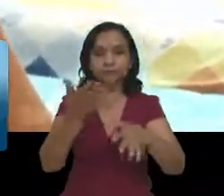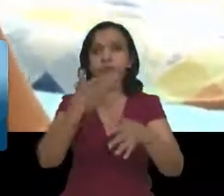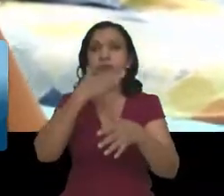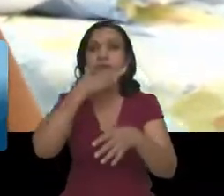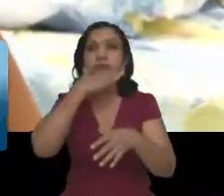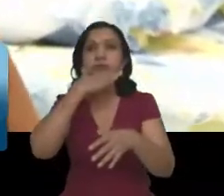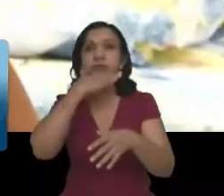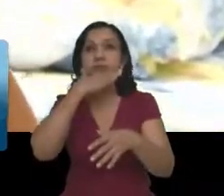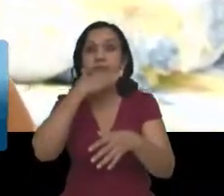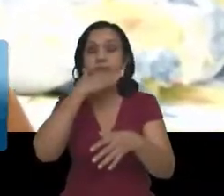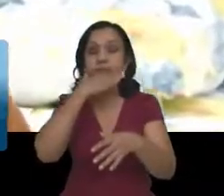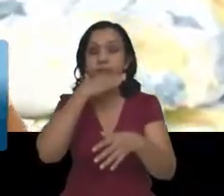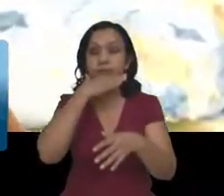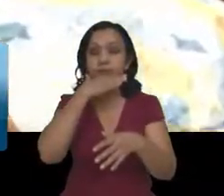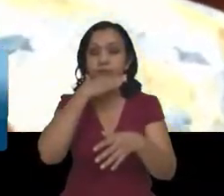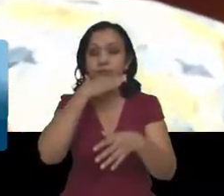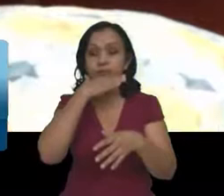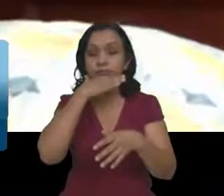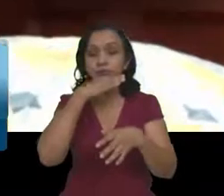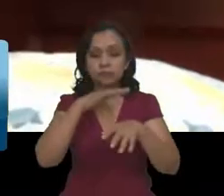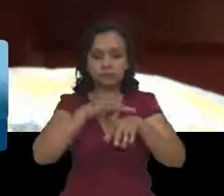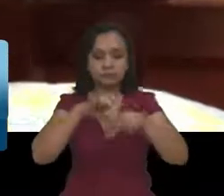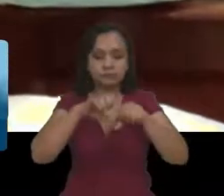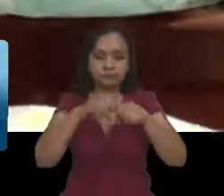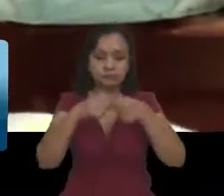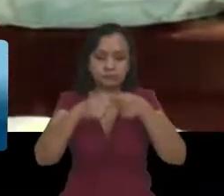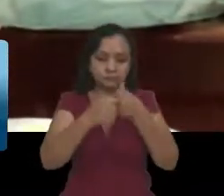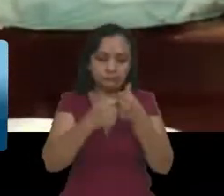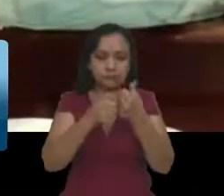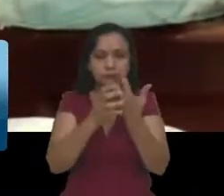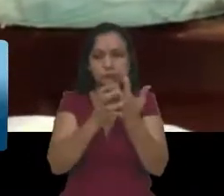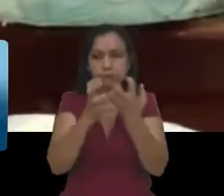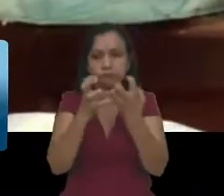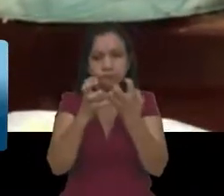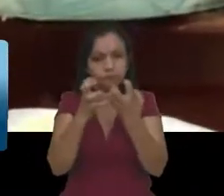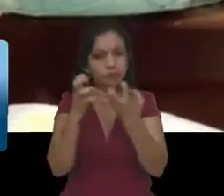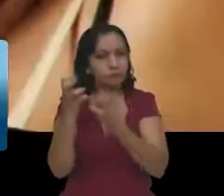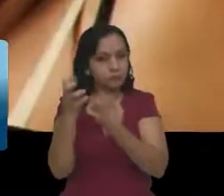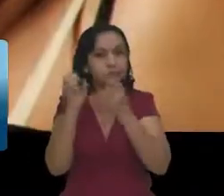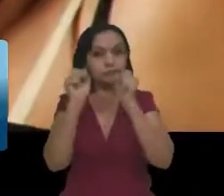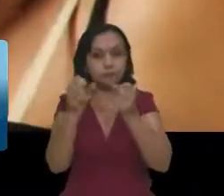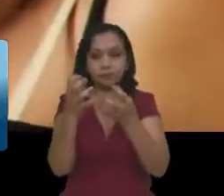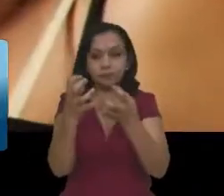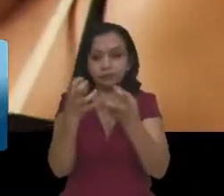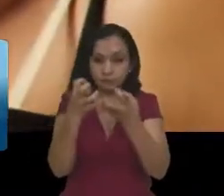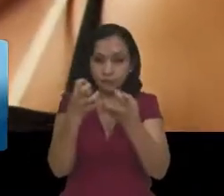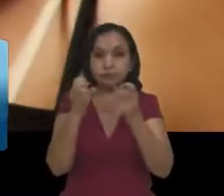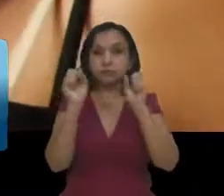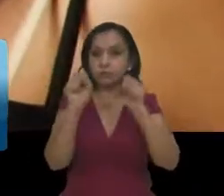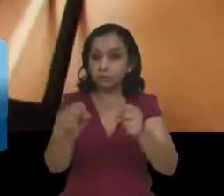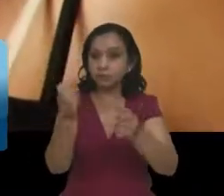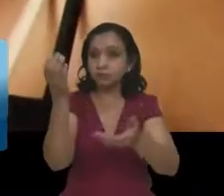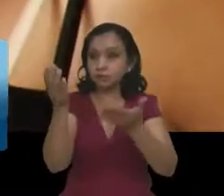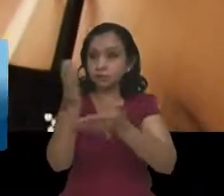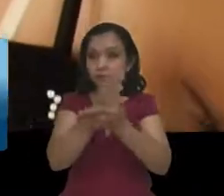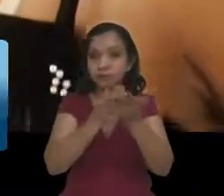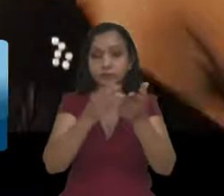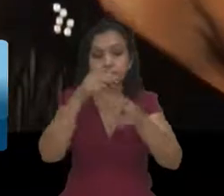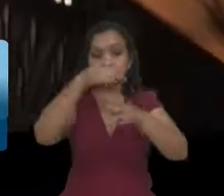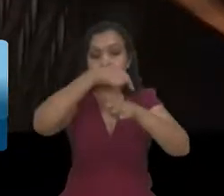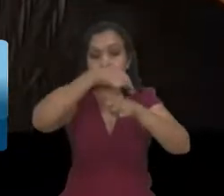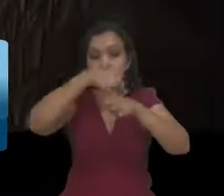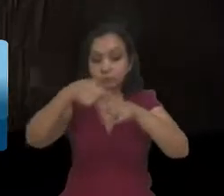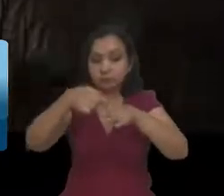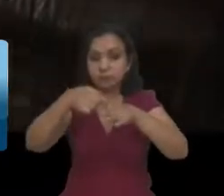complicación, incluso hasta contracturas de los dedos y de la mano. Entonces, incluso hay que operar en algunos